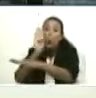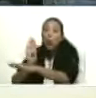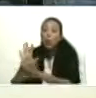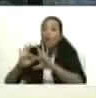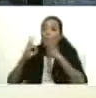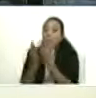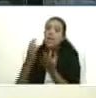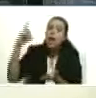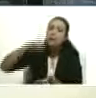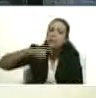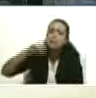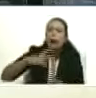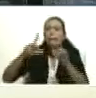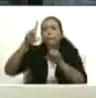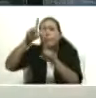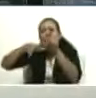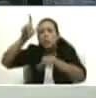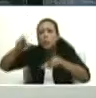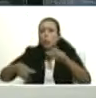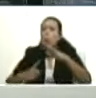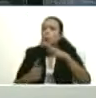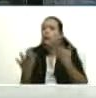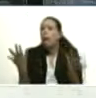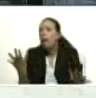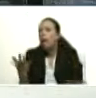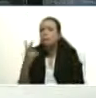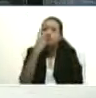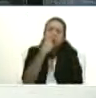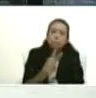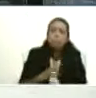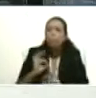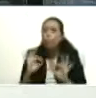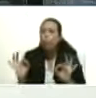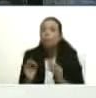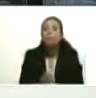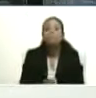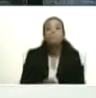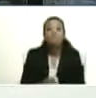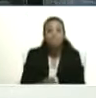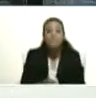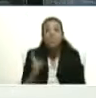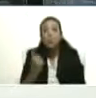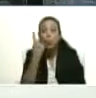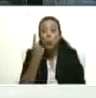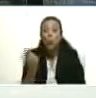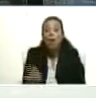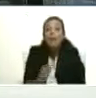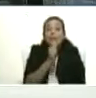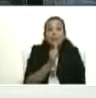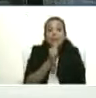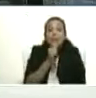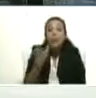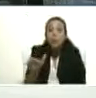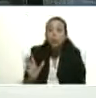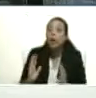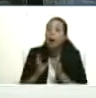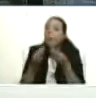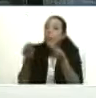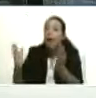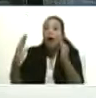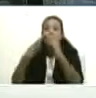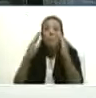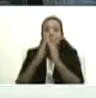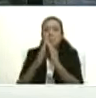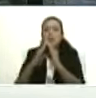quien lo necesita, apoyar y ayudar a quien lo necesita. Y sobre todo, darle un hogar a la